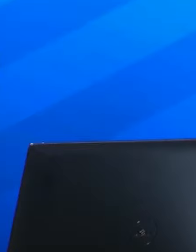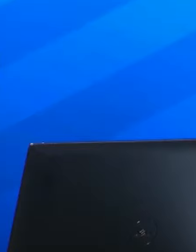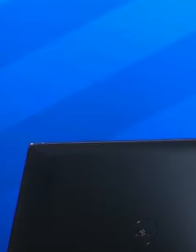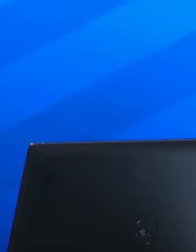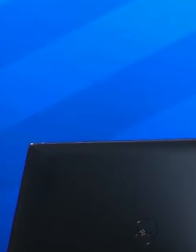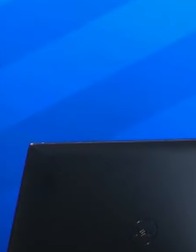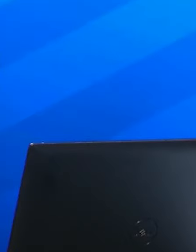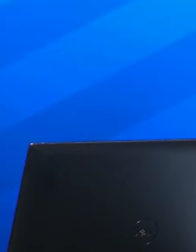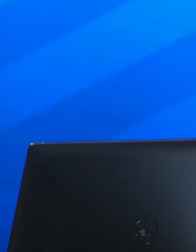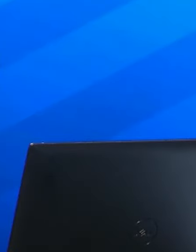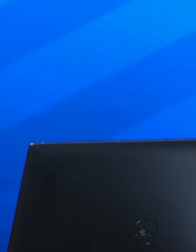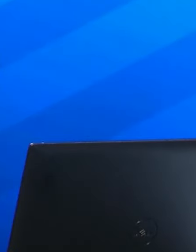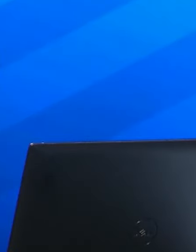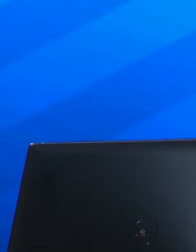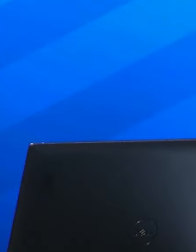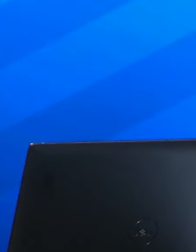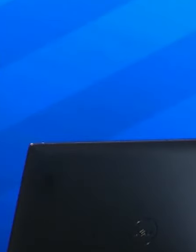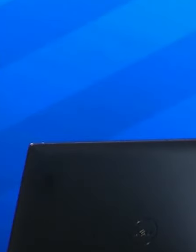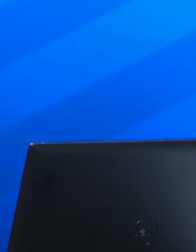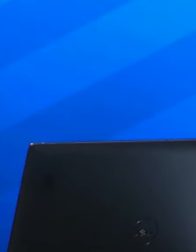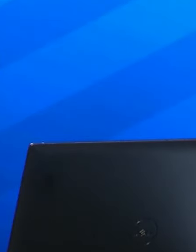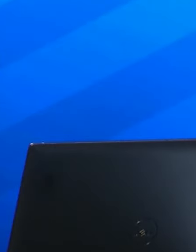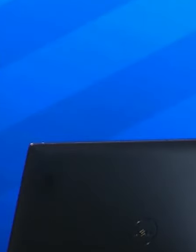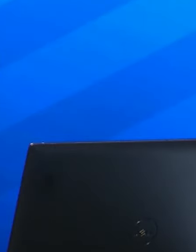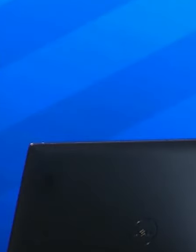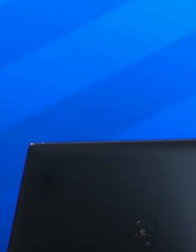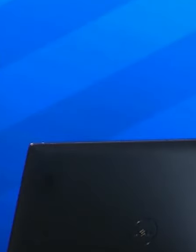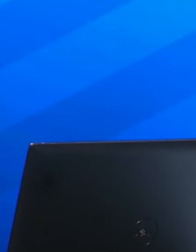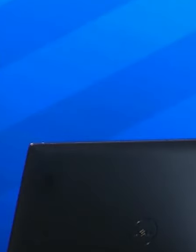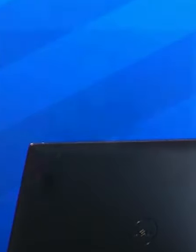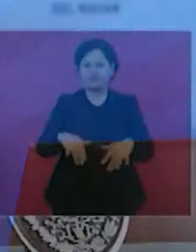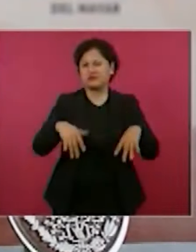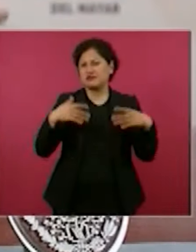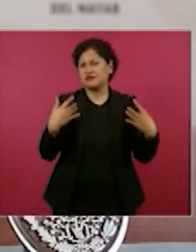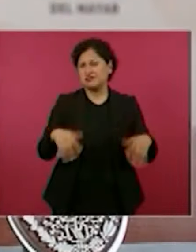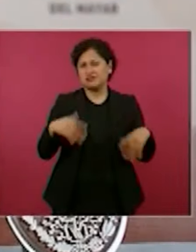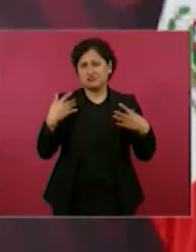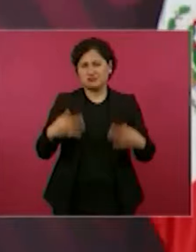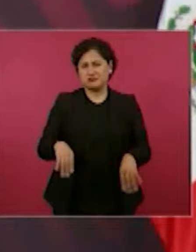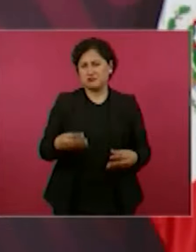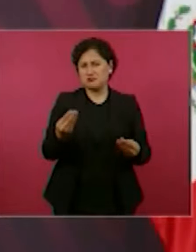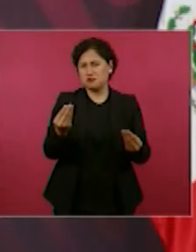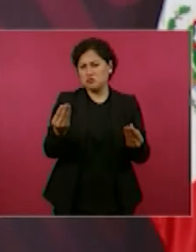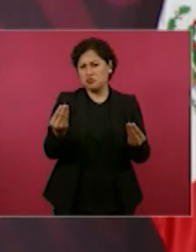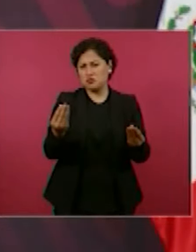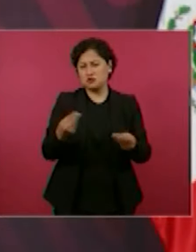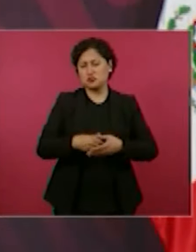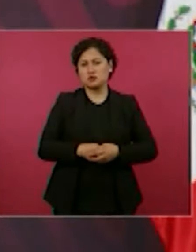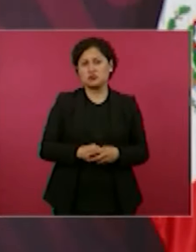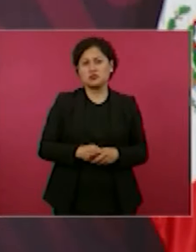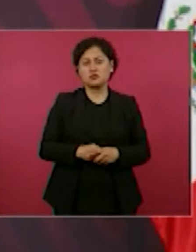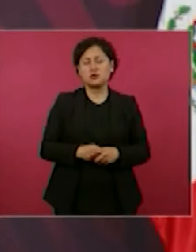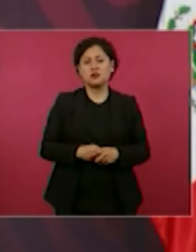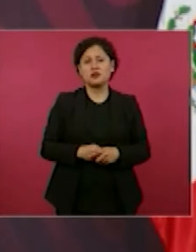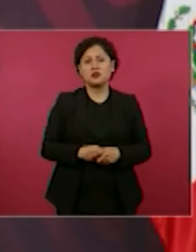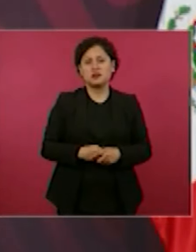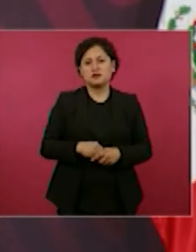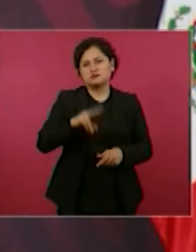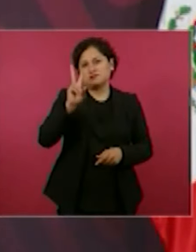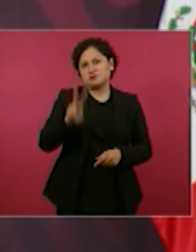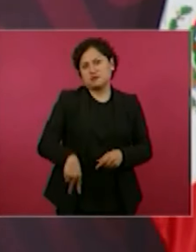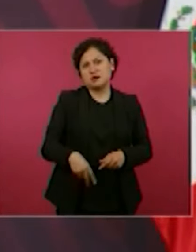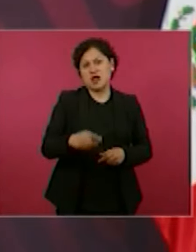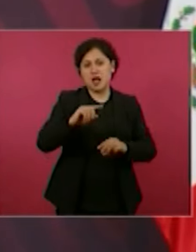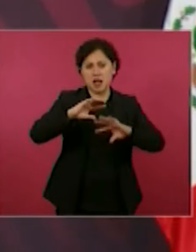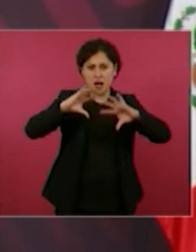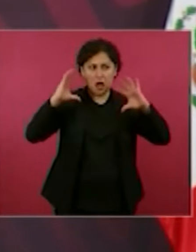hombre. Oye, no creo que se disculpe, ¿no? Sí, pero digamos que ganará, pasará y le reintegrarán todo. Pero bueno, pues ya